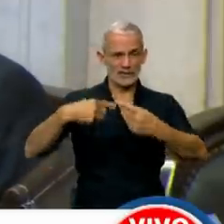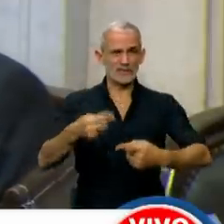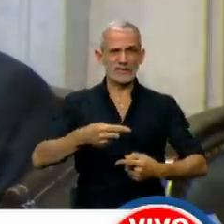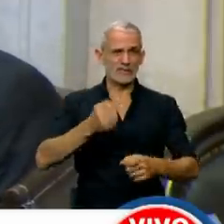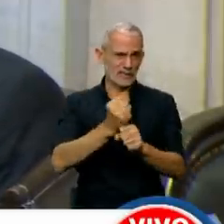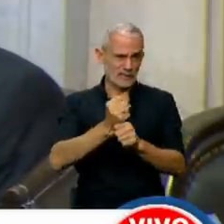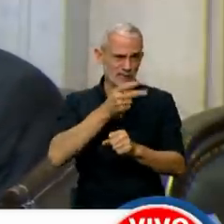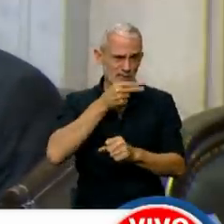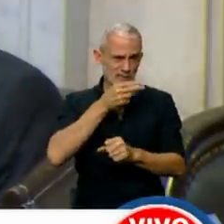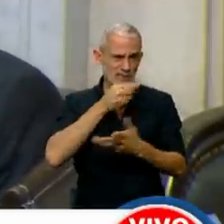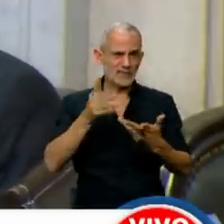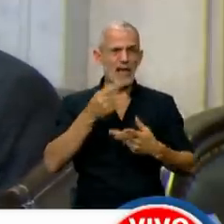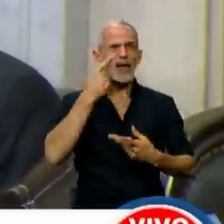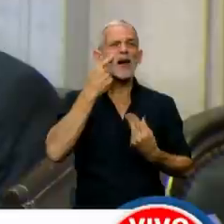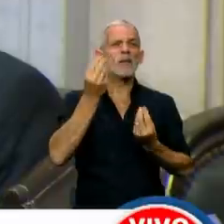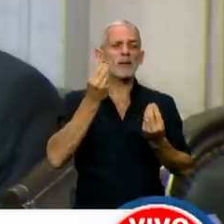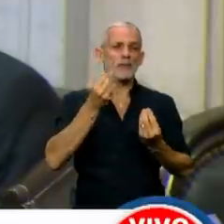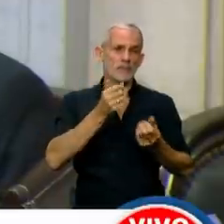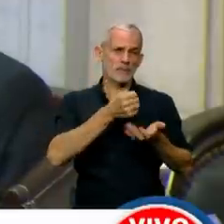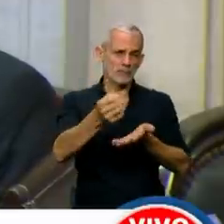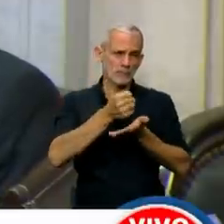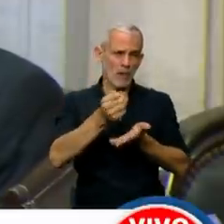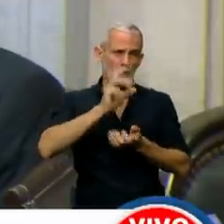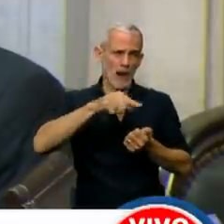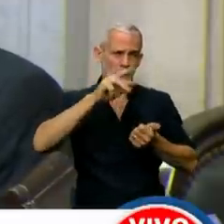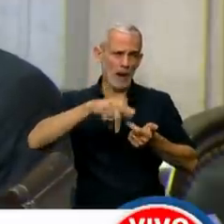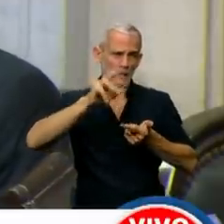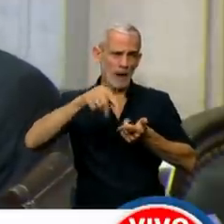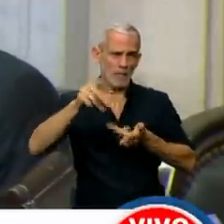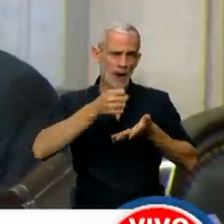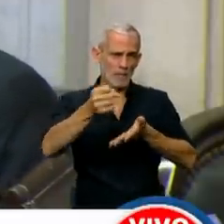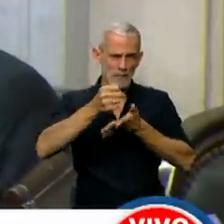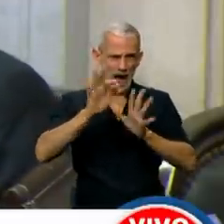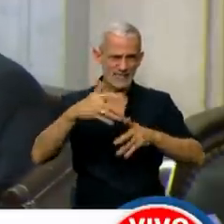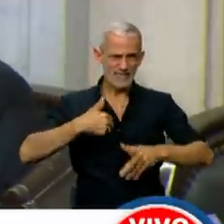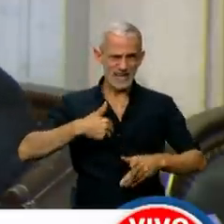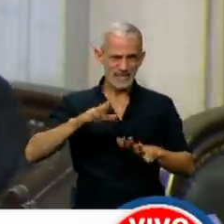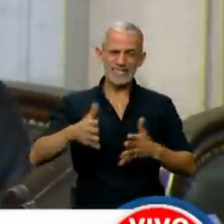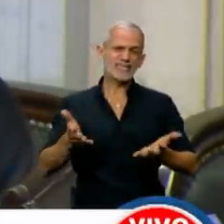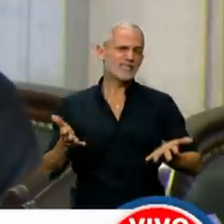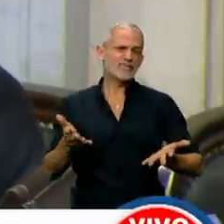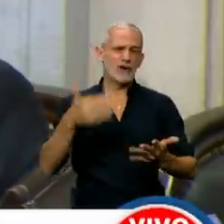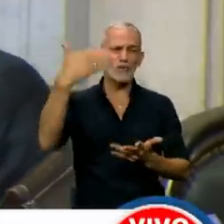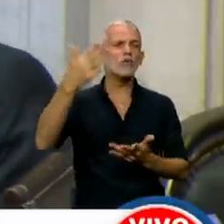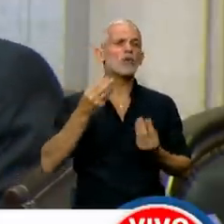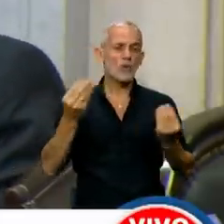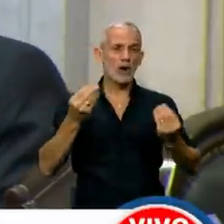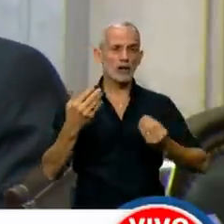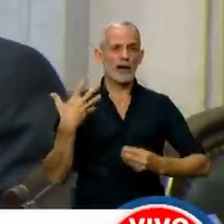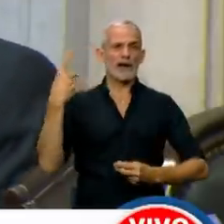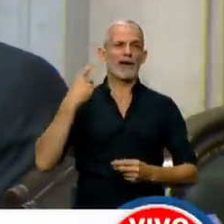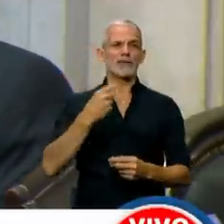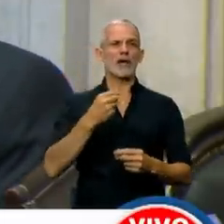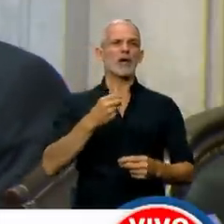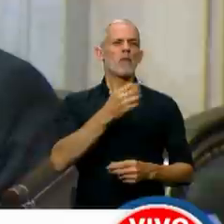limpiando esa es una argentina inviable esa es en argentina donde operan los gerentes de la